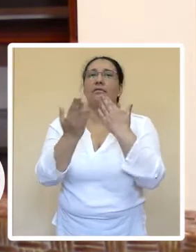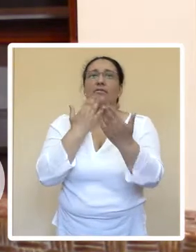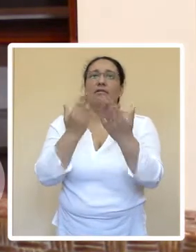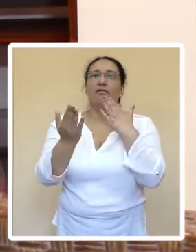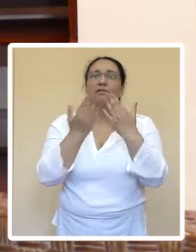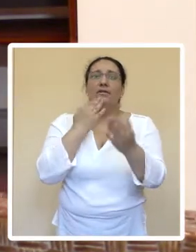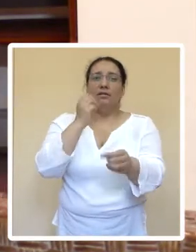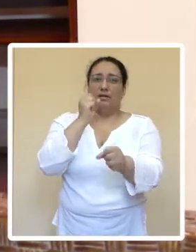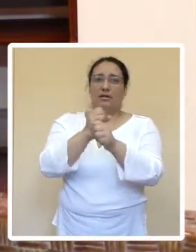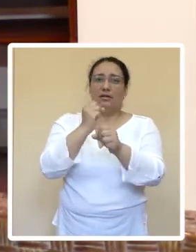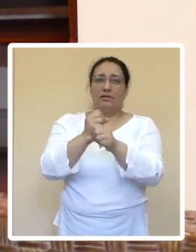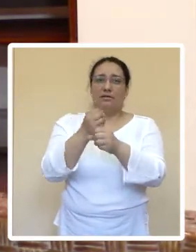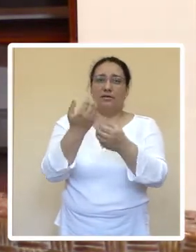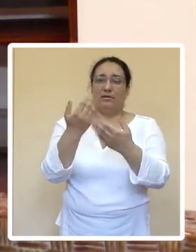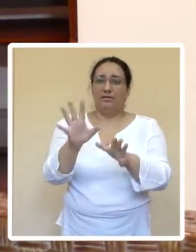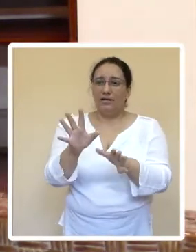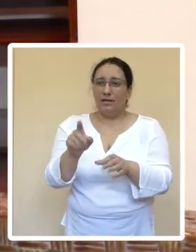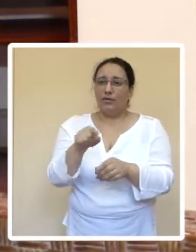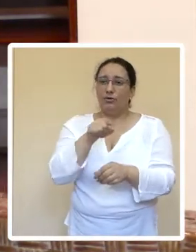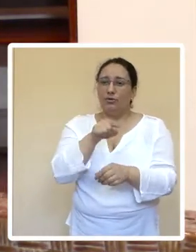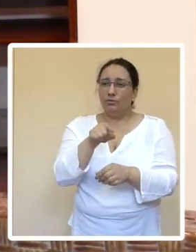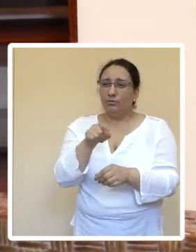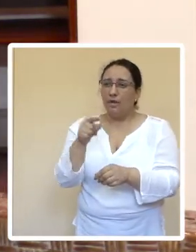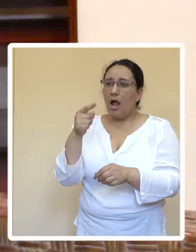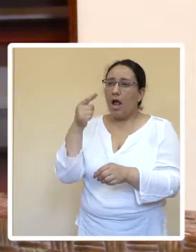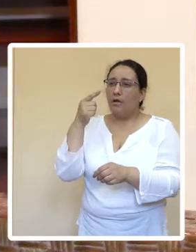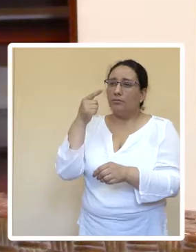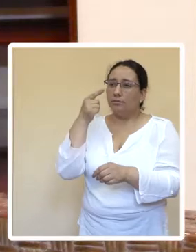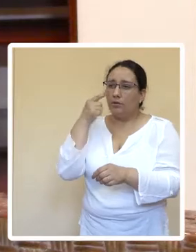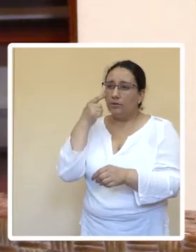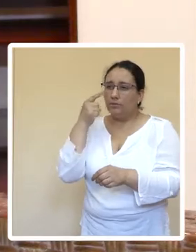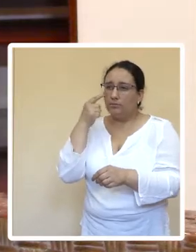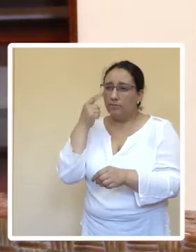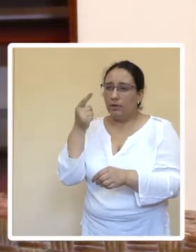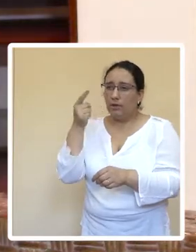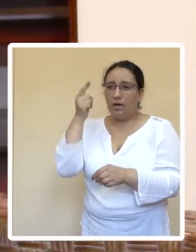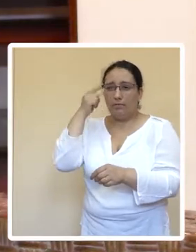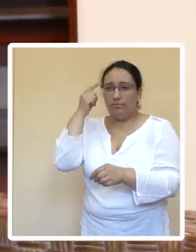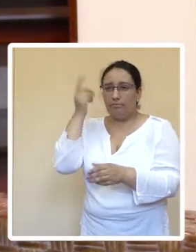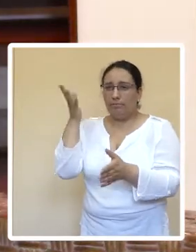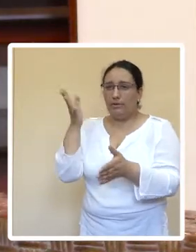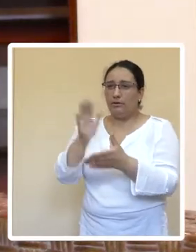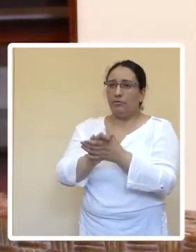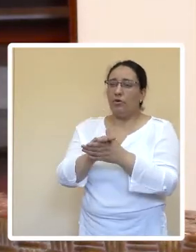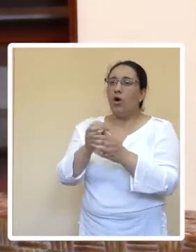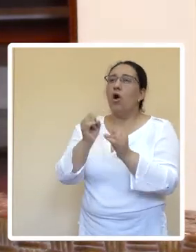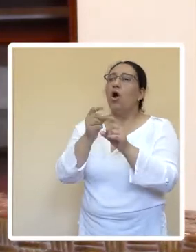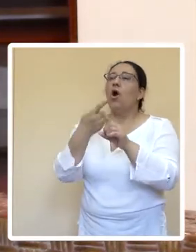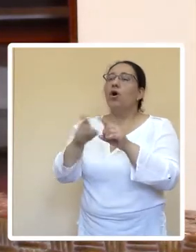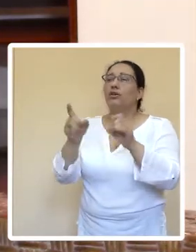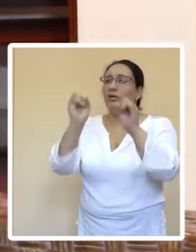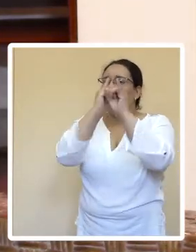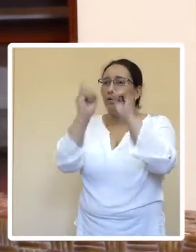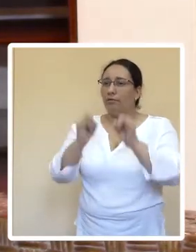se encuentran con otra mirada y con otra perspectiva, y me preguntan, ¿estamos todos bien? Y empieza,